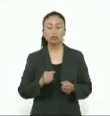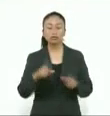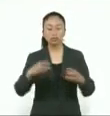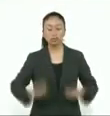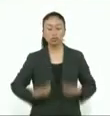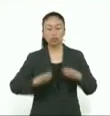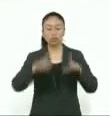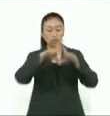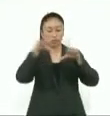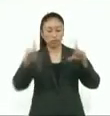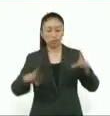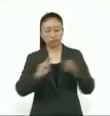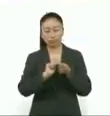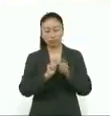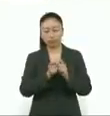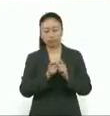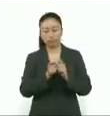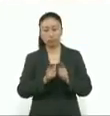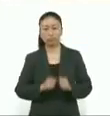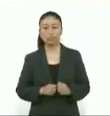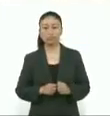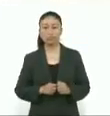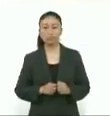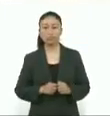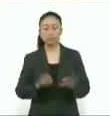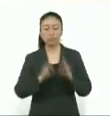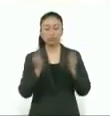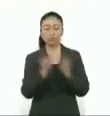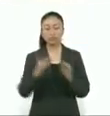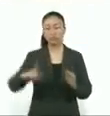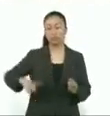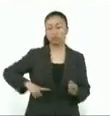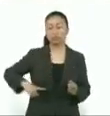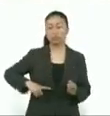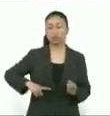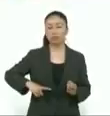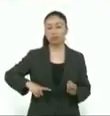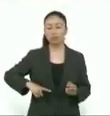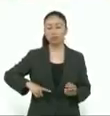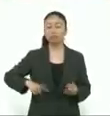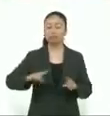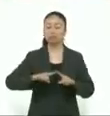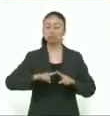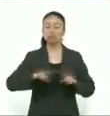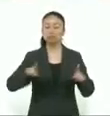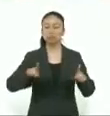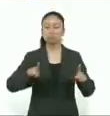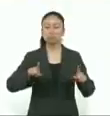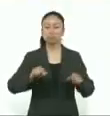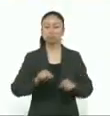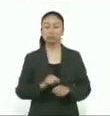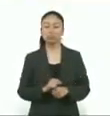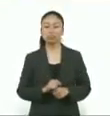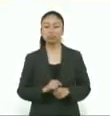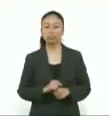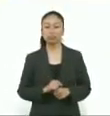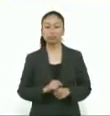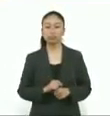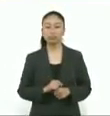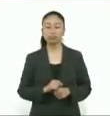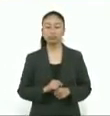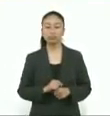México, por una forma y estilo de gobernar totalmente diferente. Un